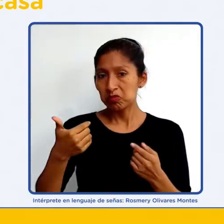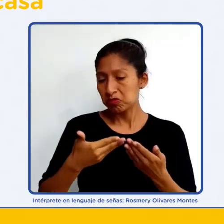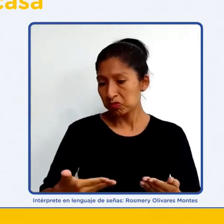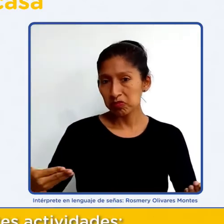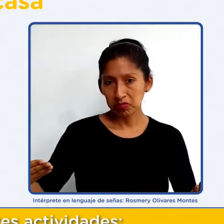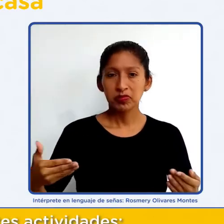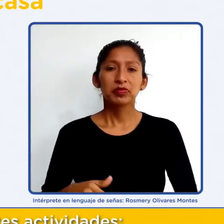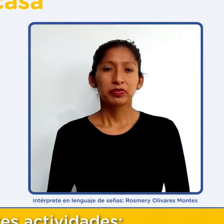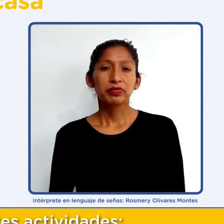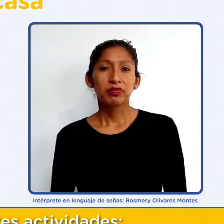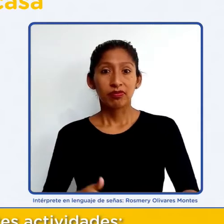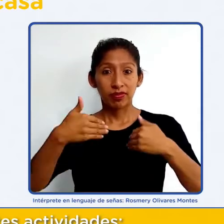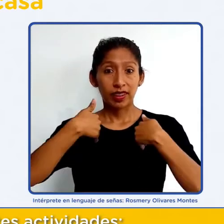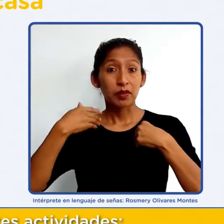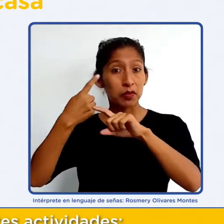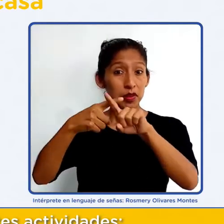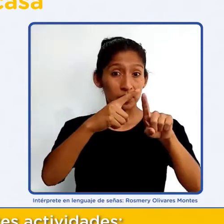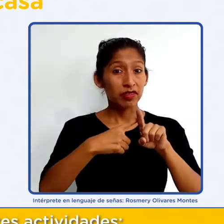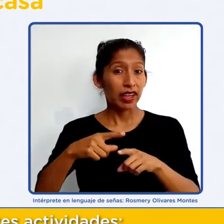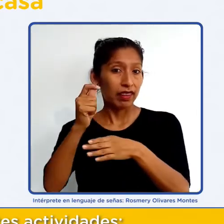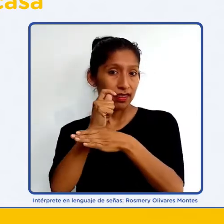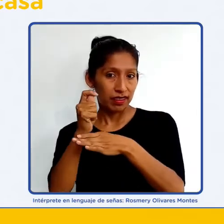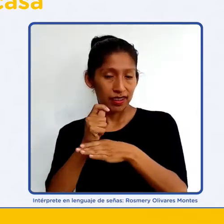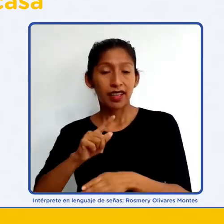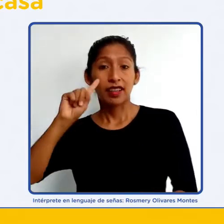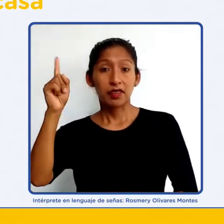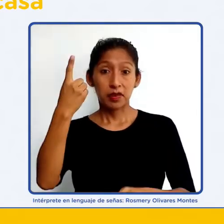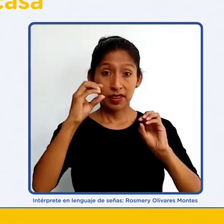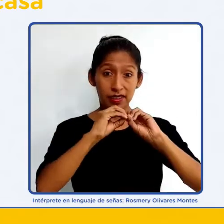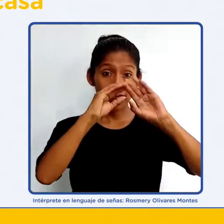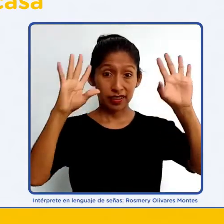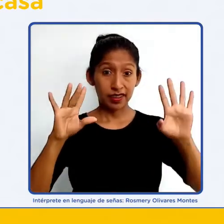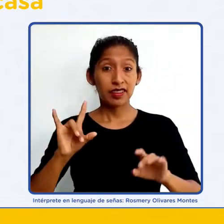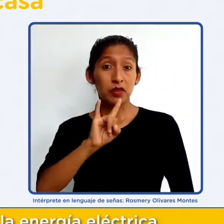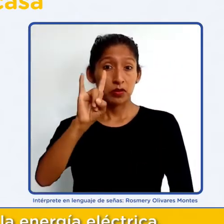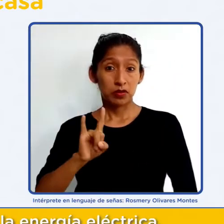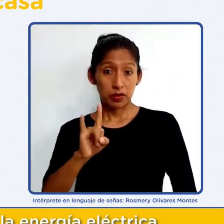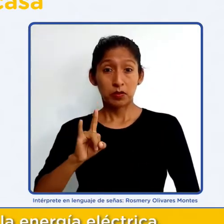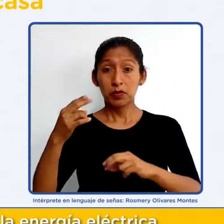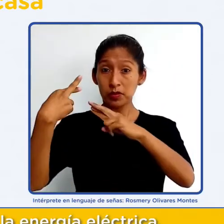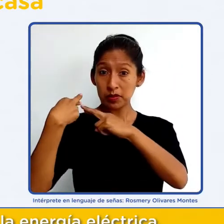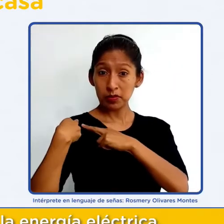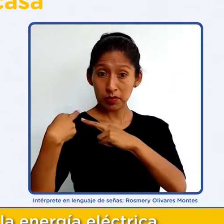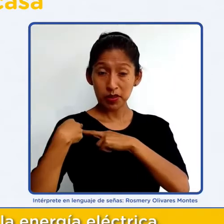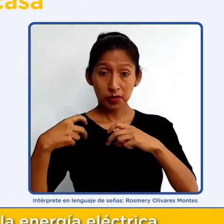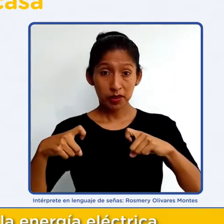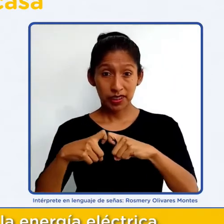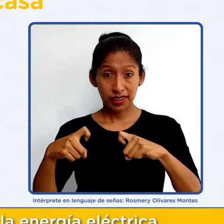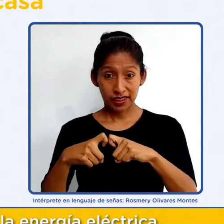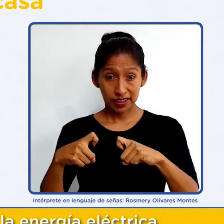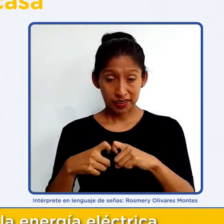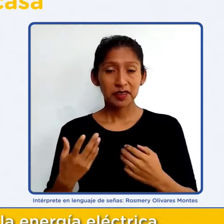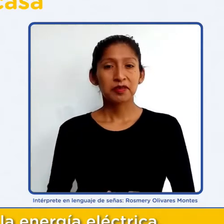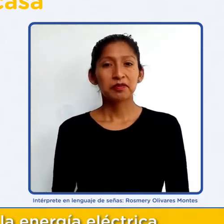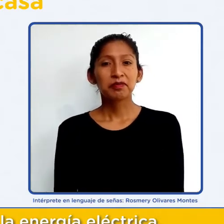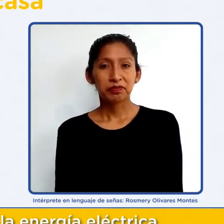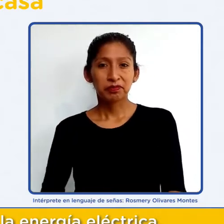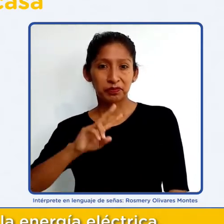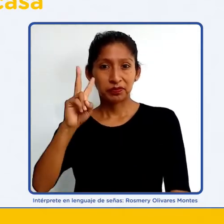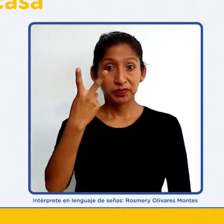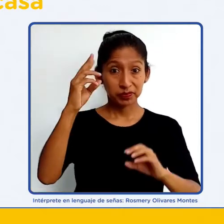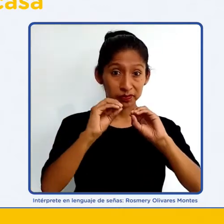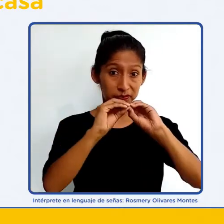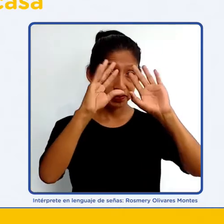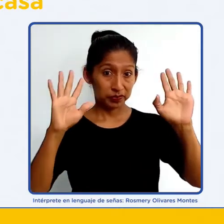recursos. Tendremos las siguientes actividades. Día 1. Usamos responsablemente la energía